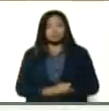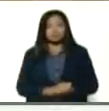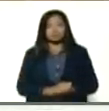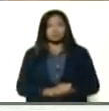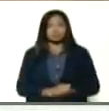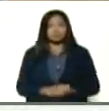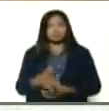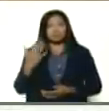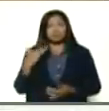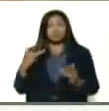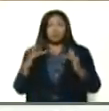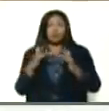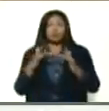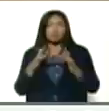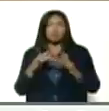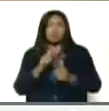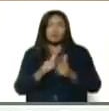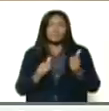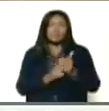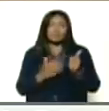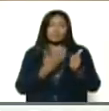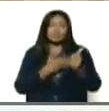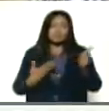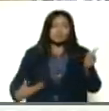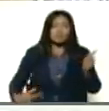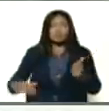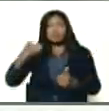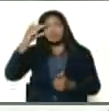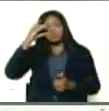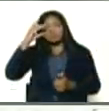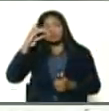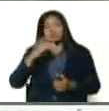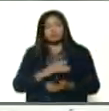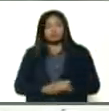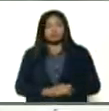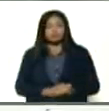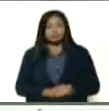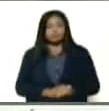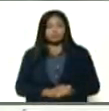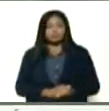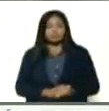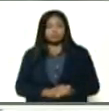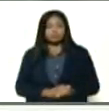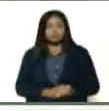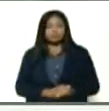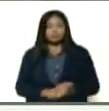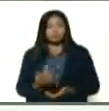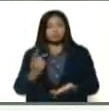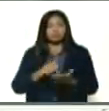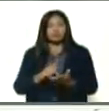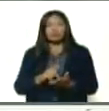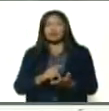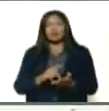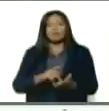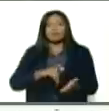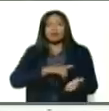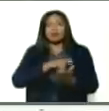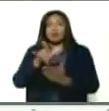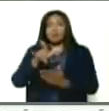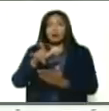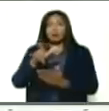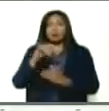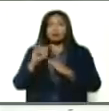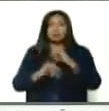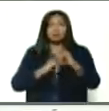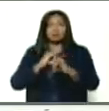Tenemos un pase. Me dicen que la vicepresidenta ejecutiva, Delcy Rodríguez, está en el Aeropuerto Internacional de Maiquetía.